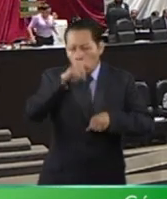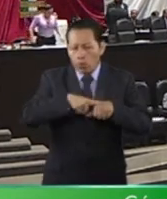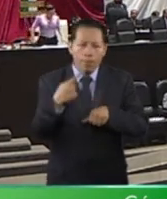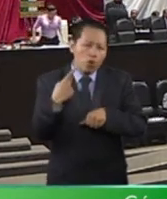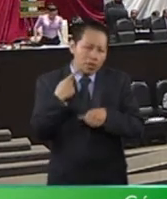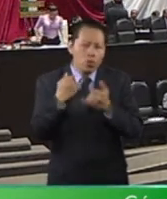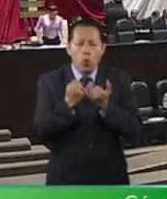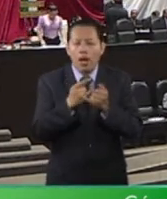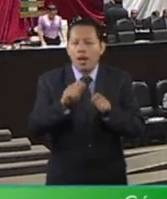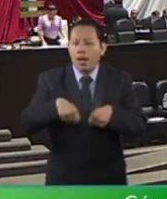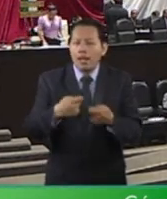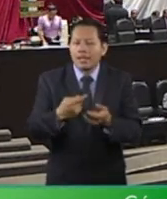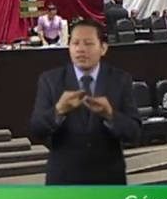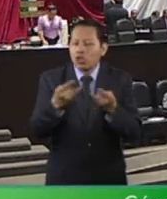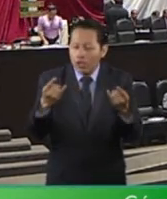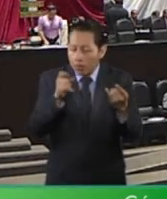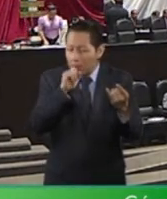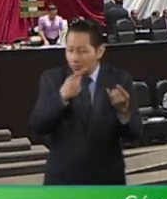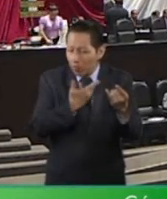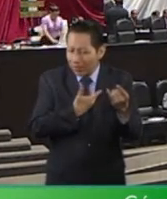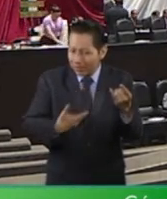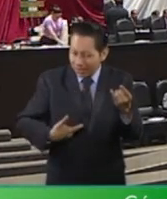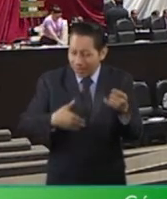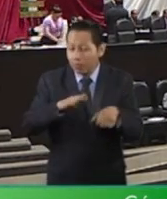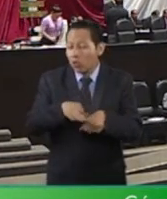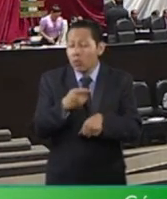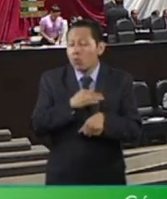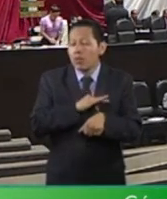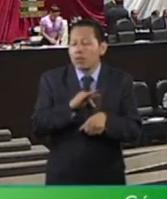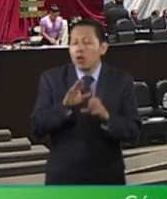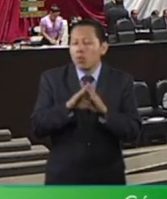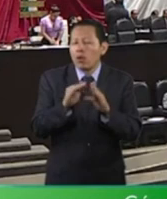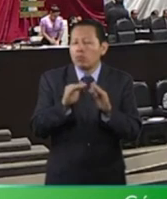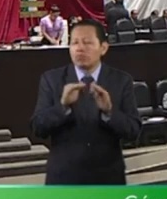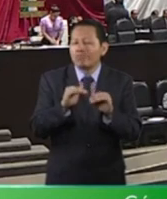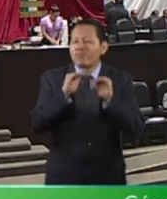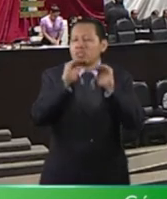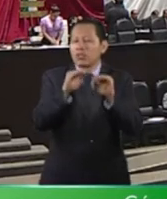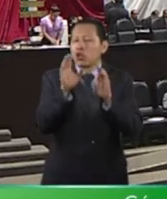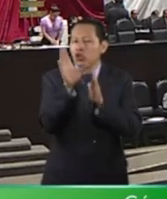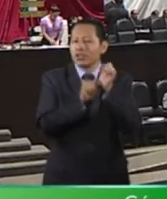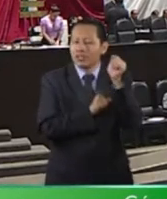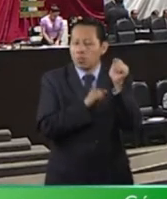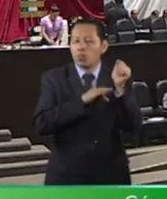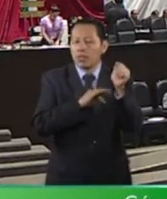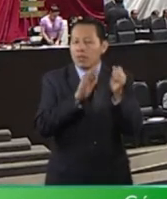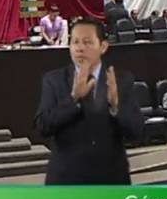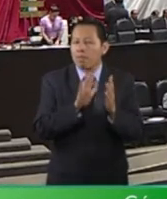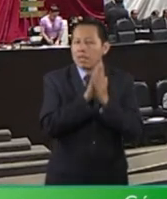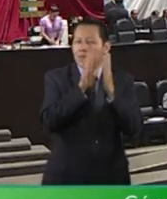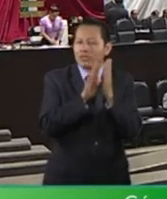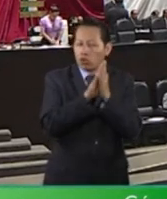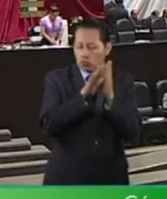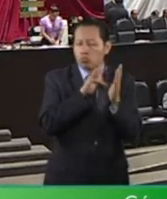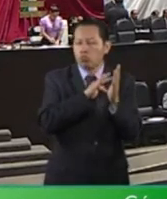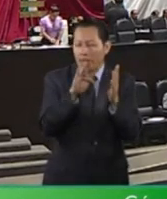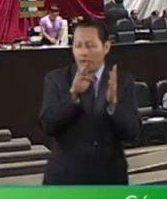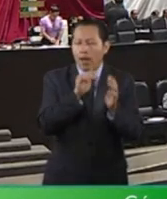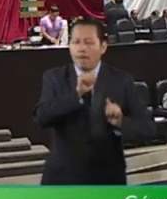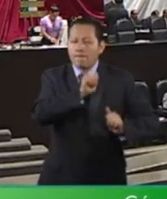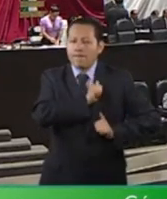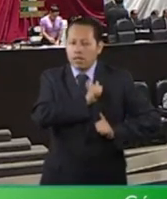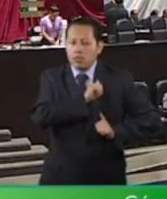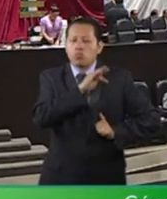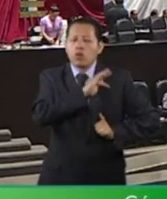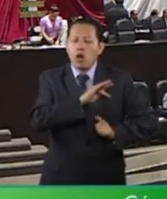legado histórico de su presidente, pues al elevar a rango constitucional la participación de las Fuerzas Armadas más allá